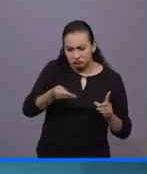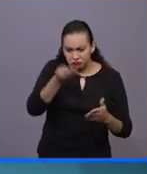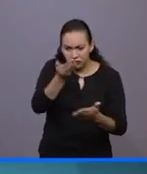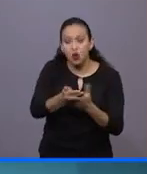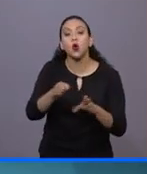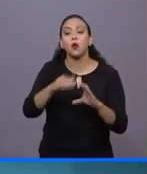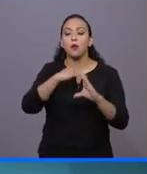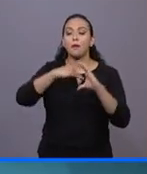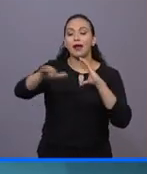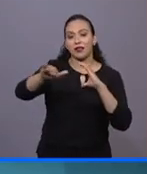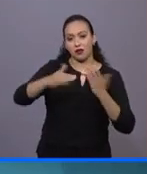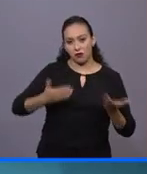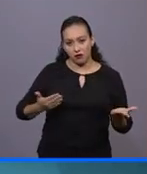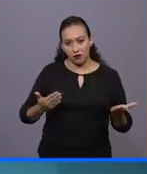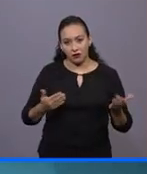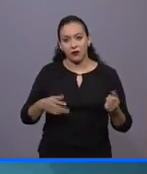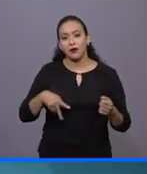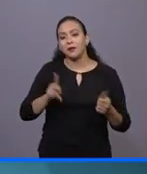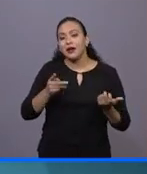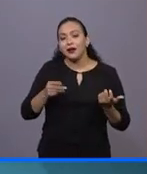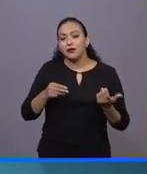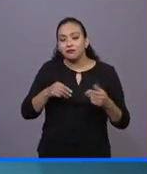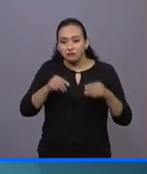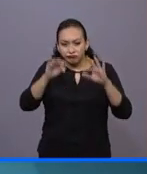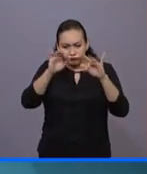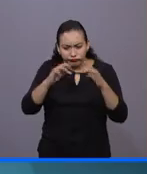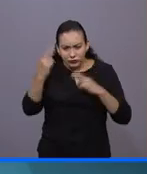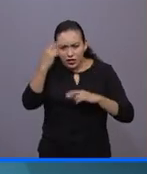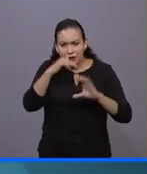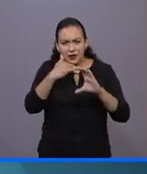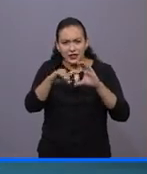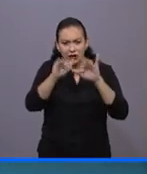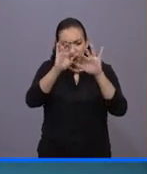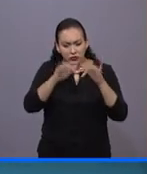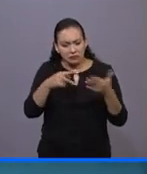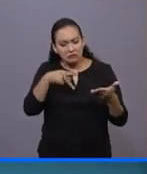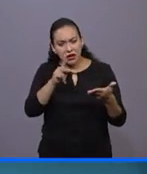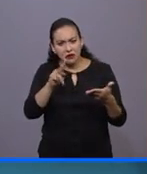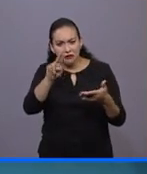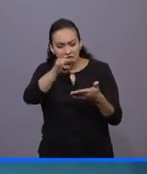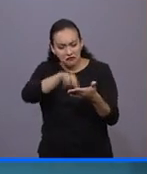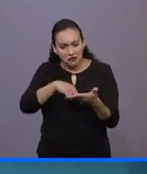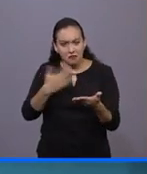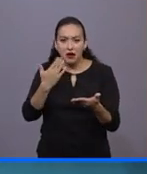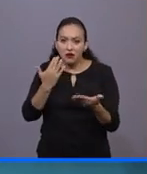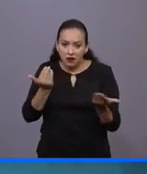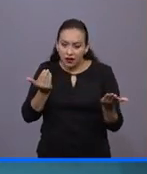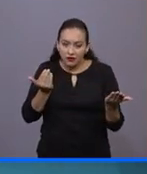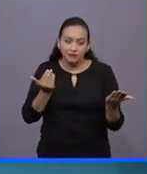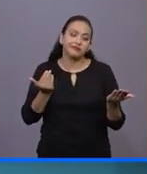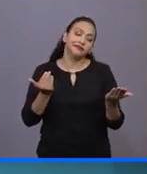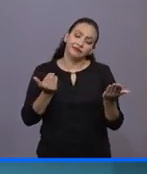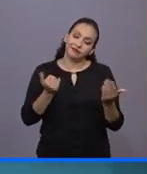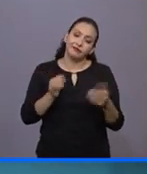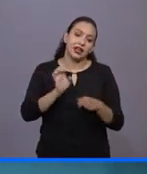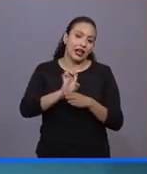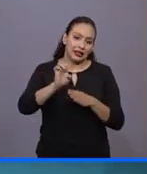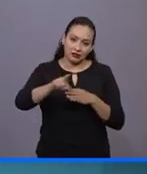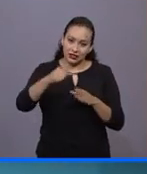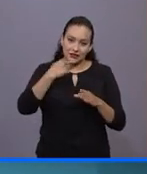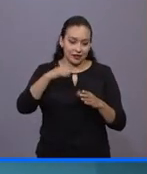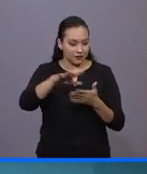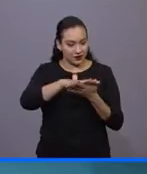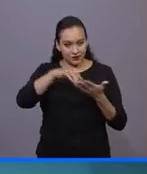correo electrónico, misma que carece de firma, por lo que al no colmarse los requisitos de procedencia, se estima que debe desecharse de